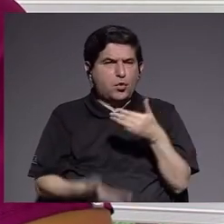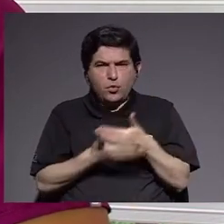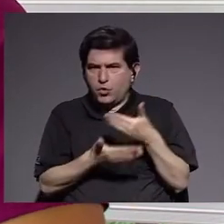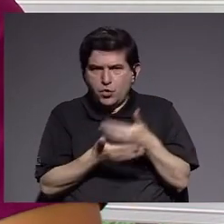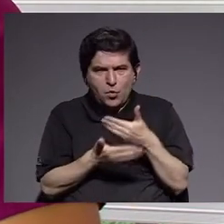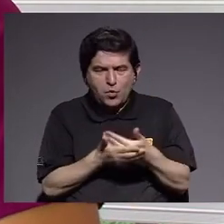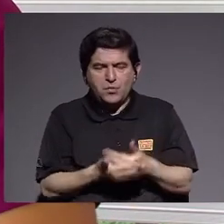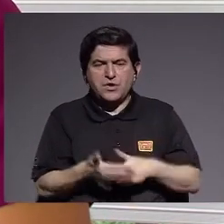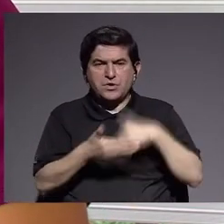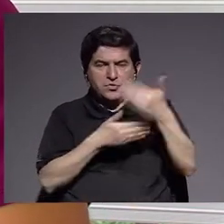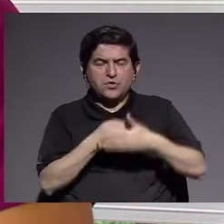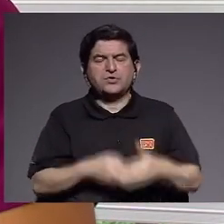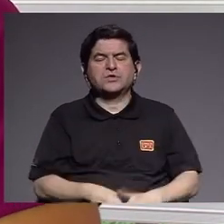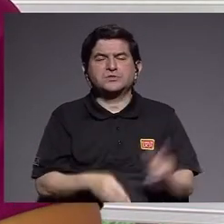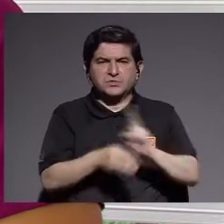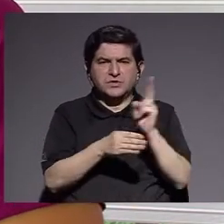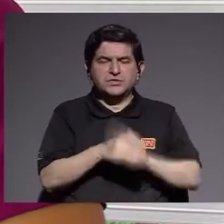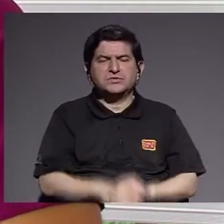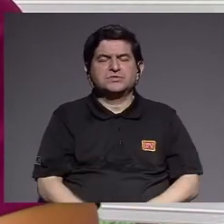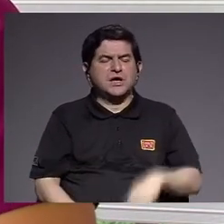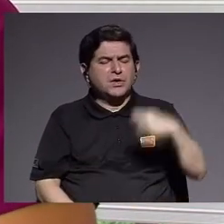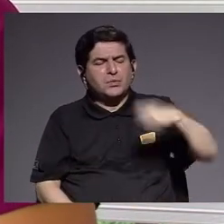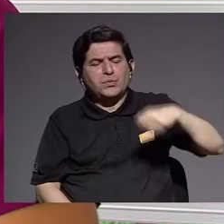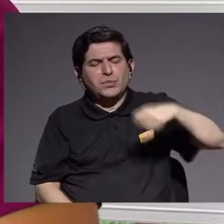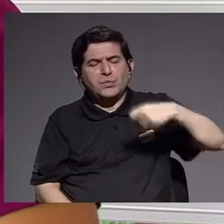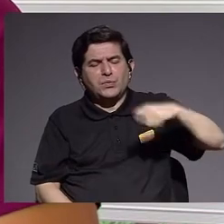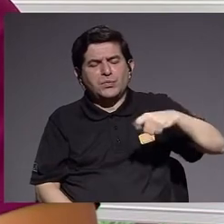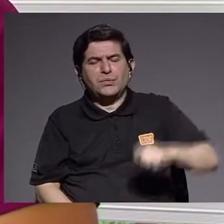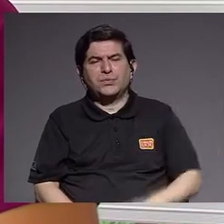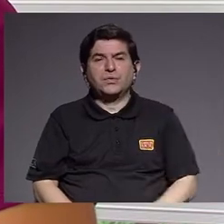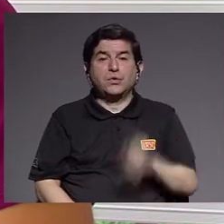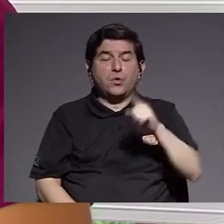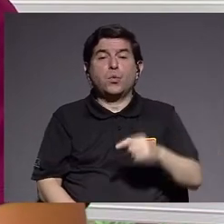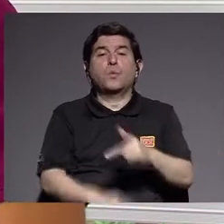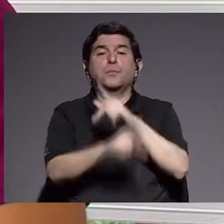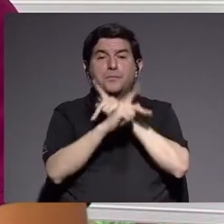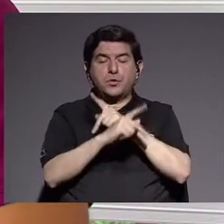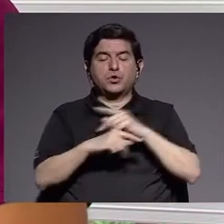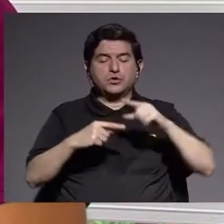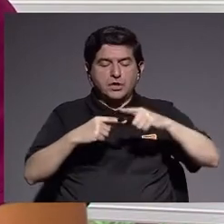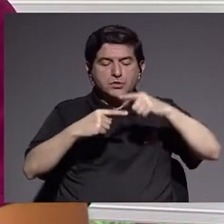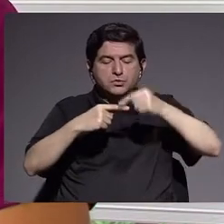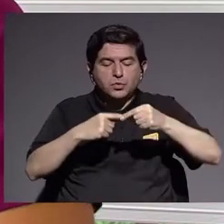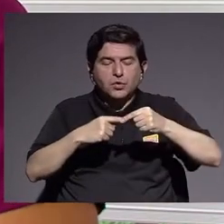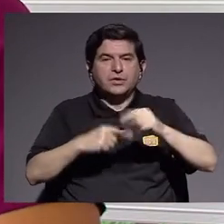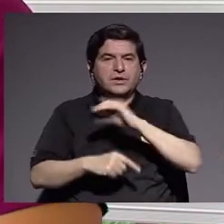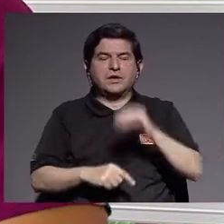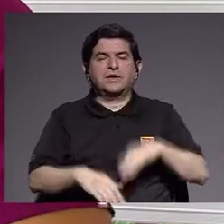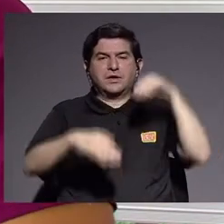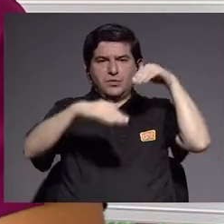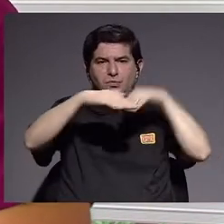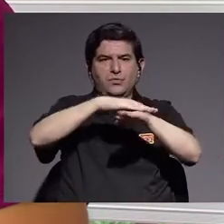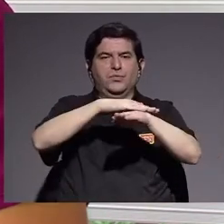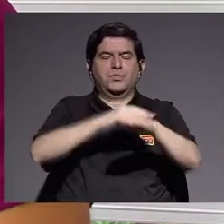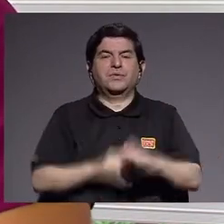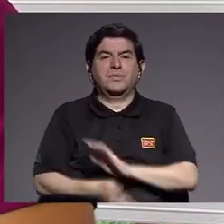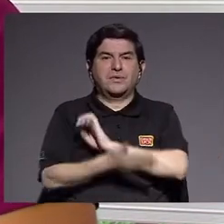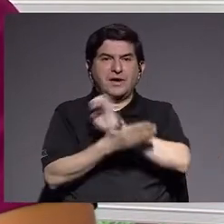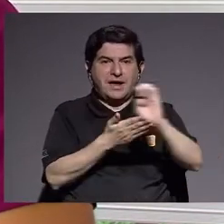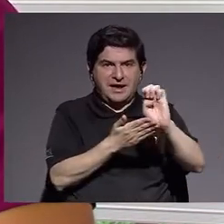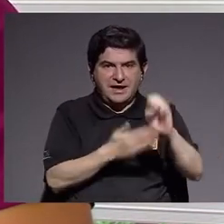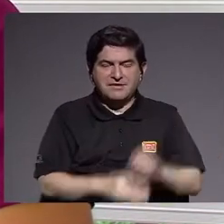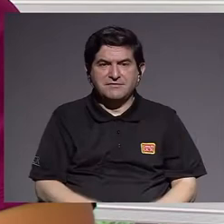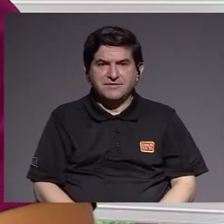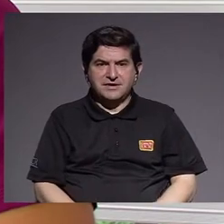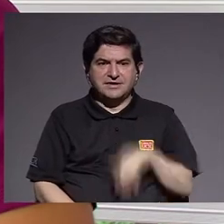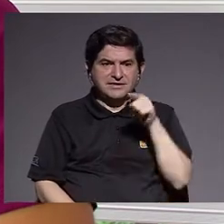humedad verdad y después de utilizarlo nosotros acudir lo bien eliminarle todos a colocarla en un cobertor y guardar ahí es donde